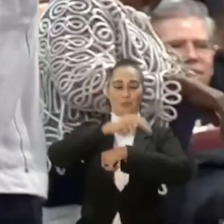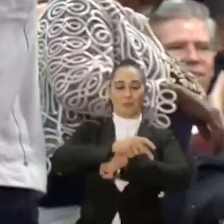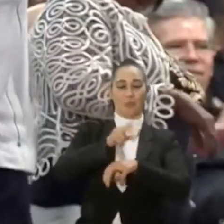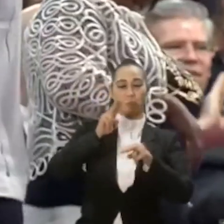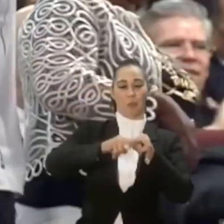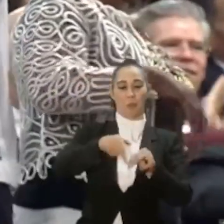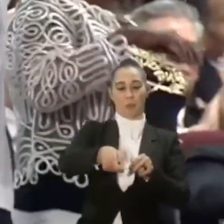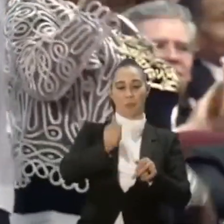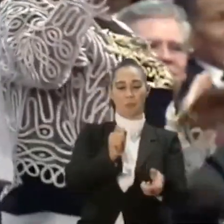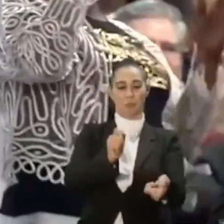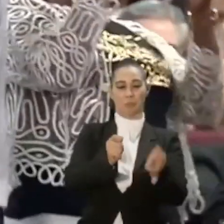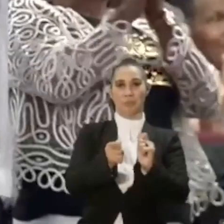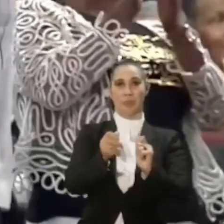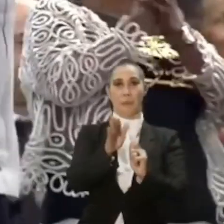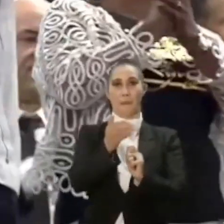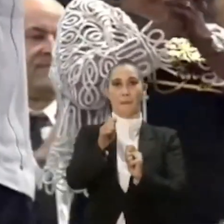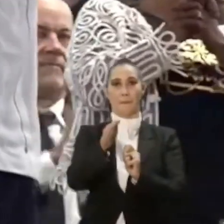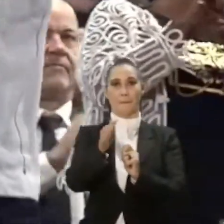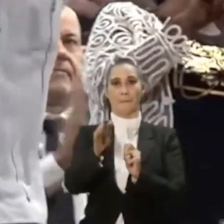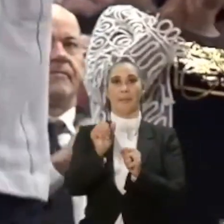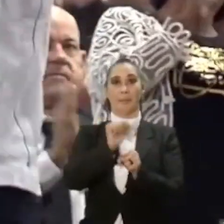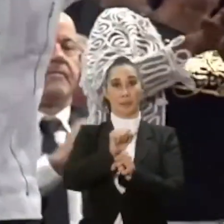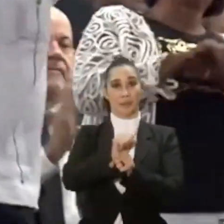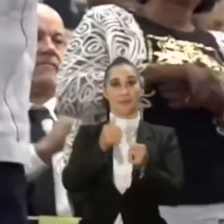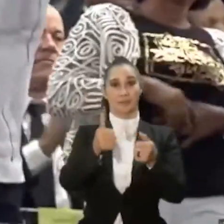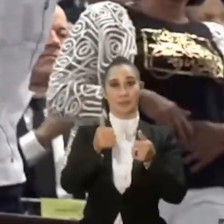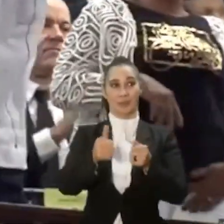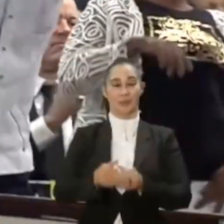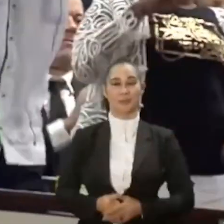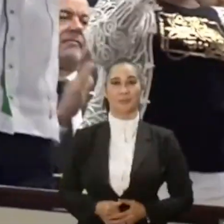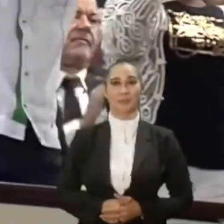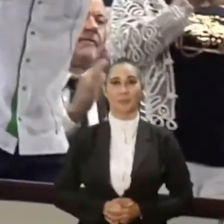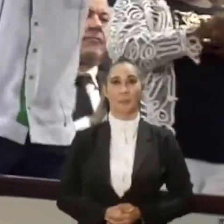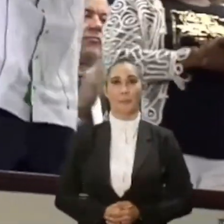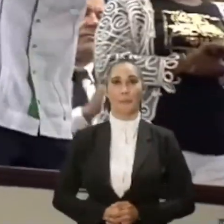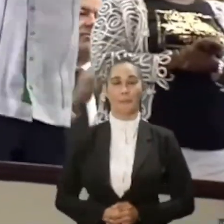Puerto Plata como en Luperón.